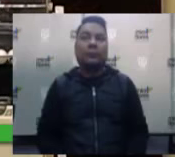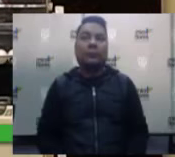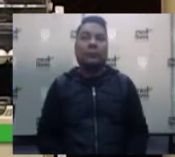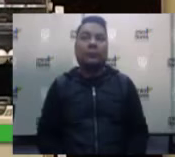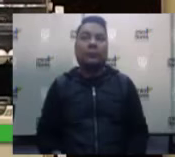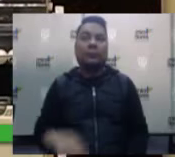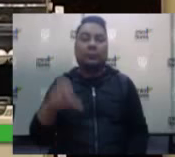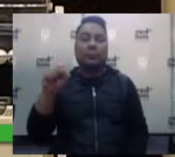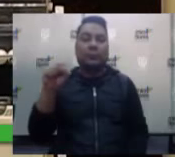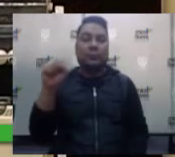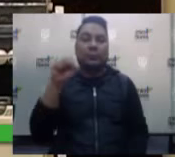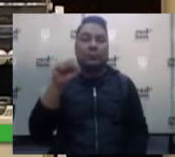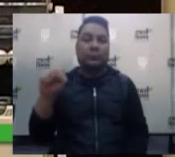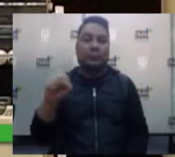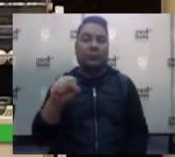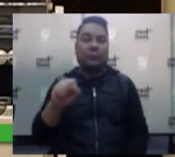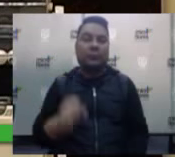S.